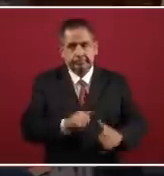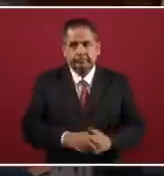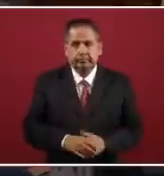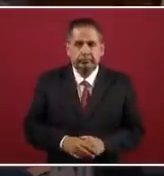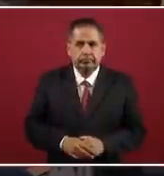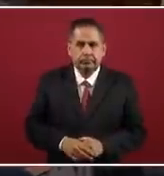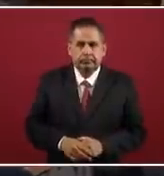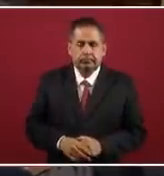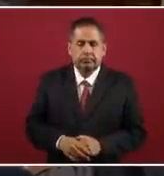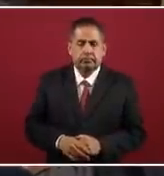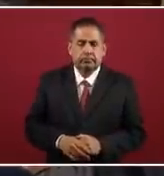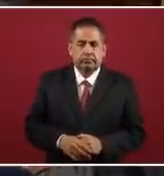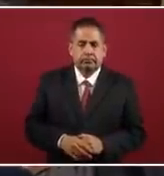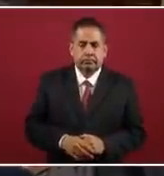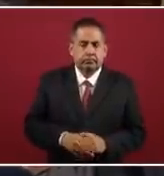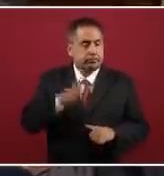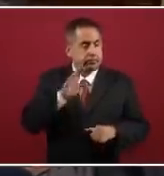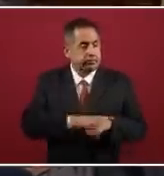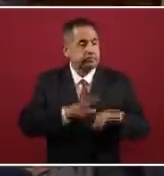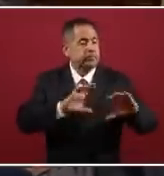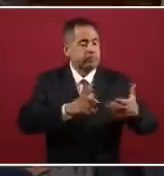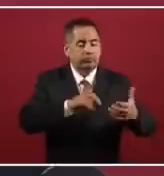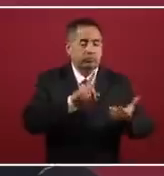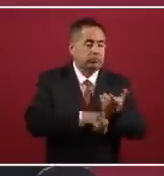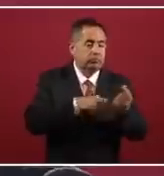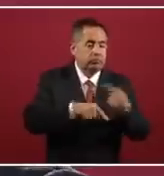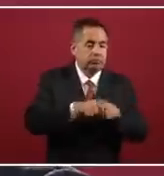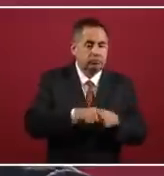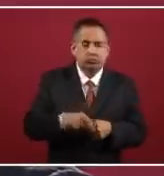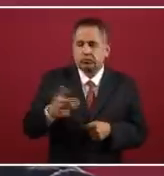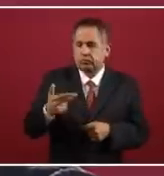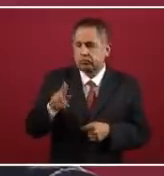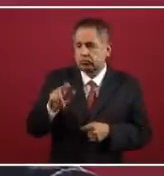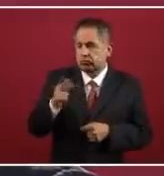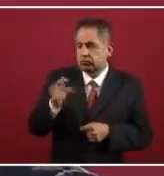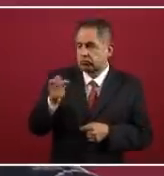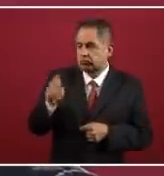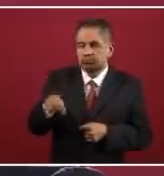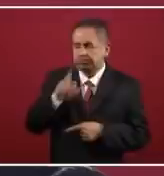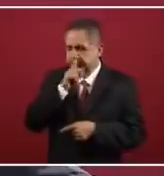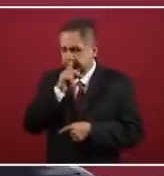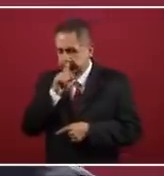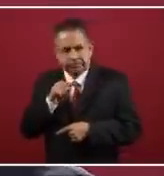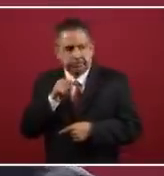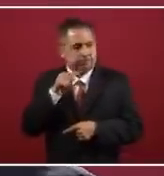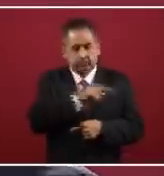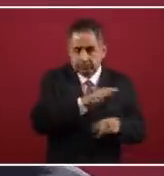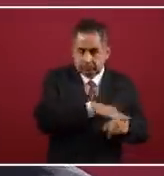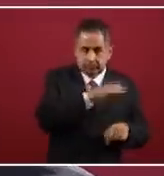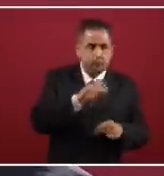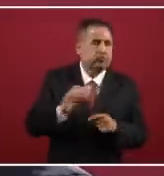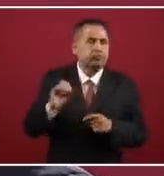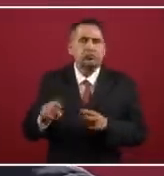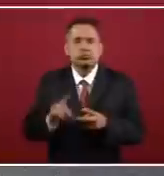O más en las comunidades que en Huajuapan o que